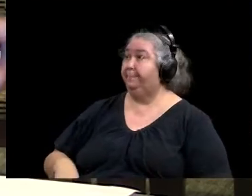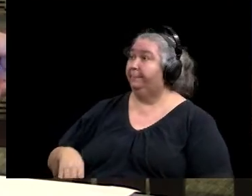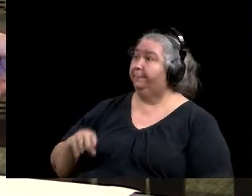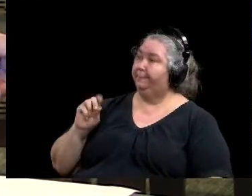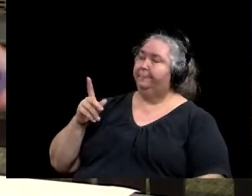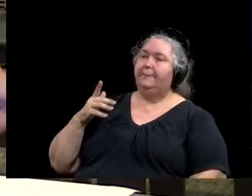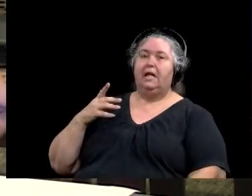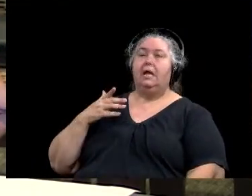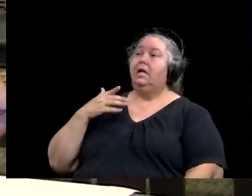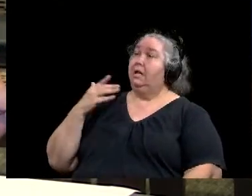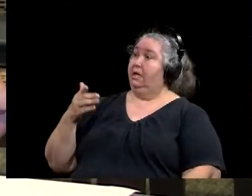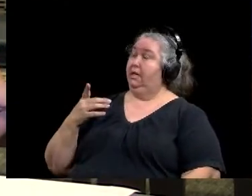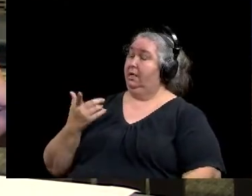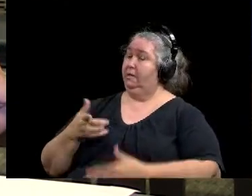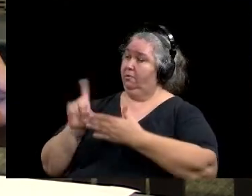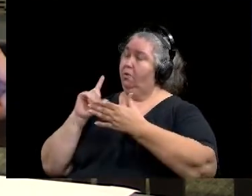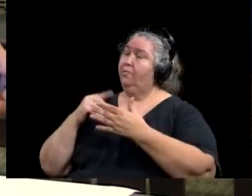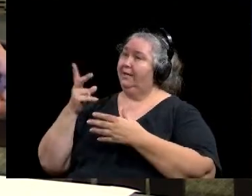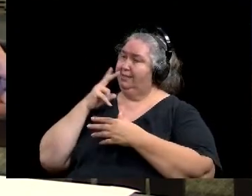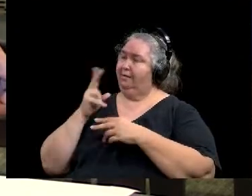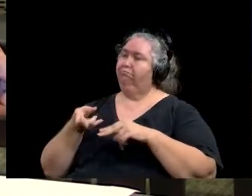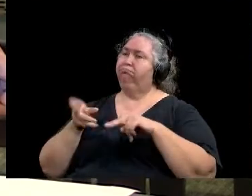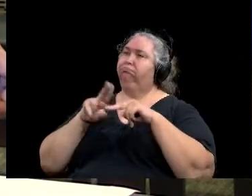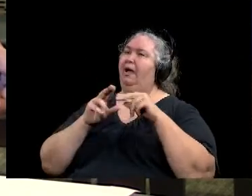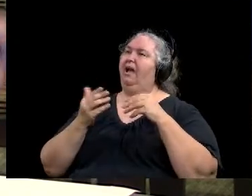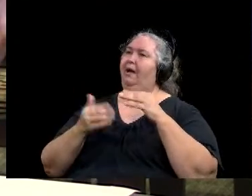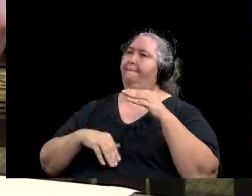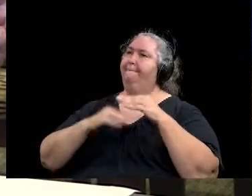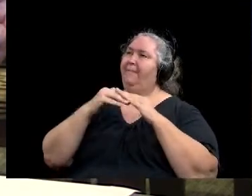en las últimas semanas hemos visto qué